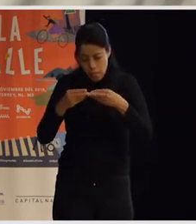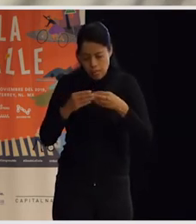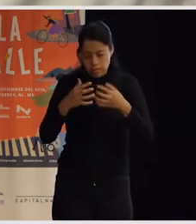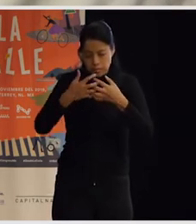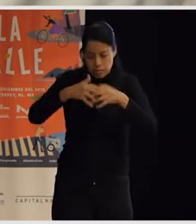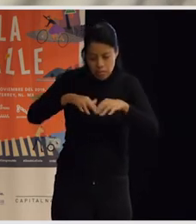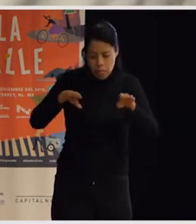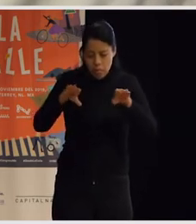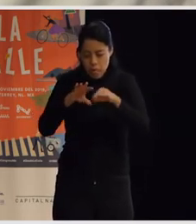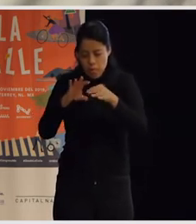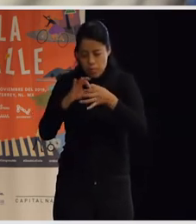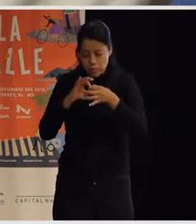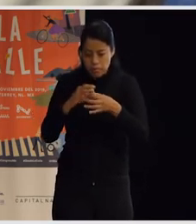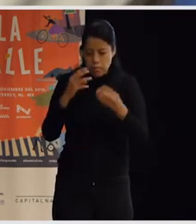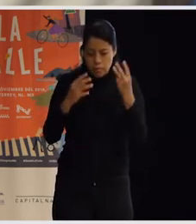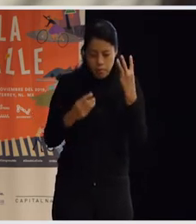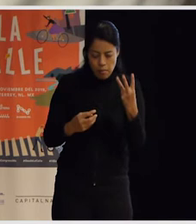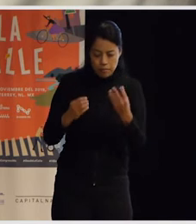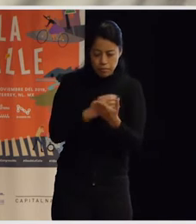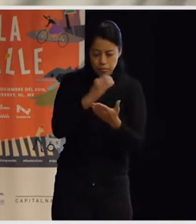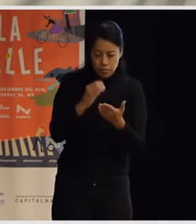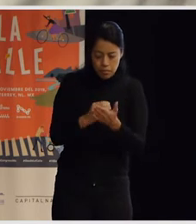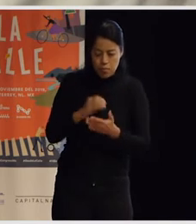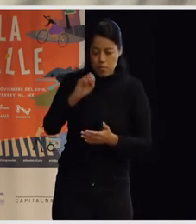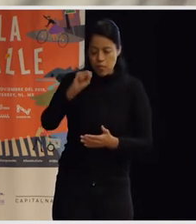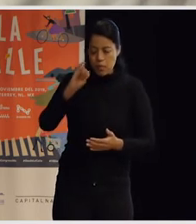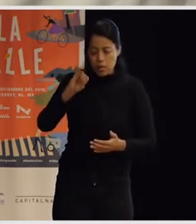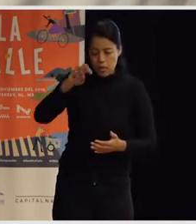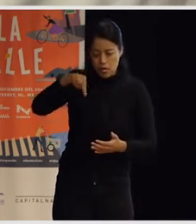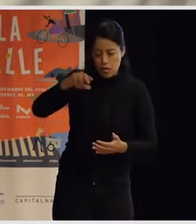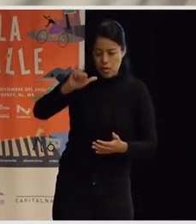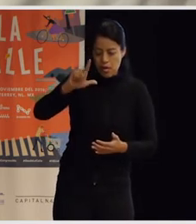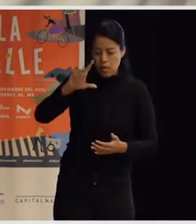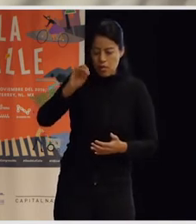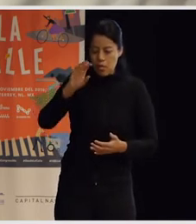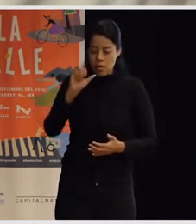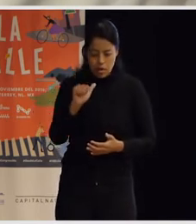de sinaloa y también la ciudad de león ya replicó nuestro modelo siguiente